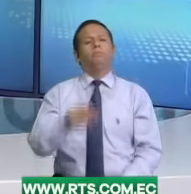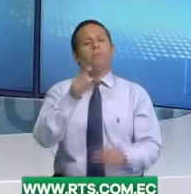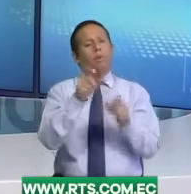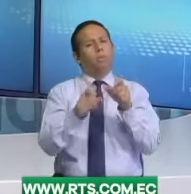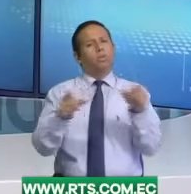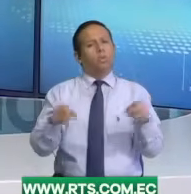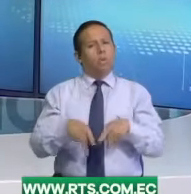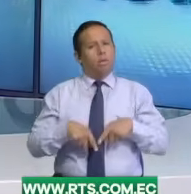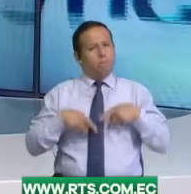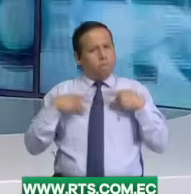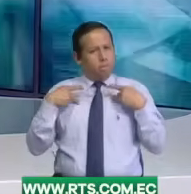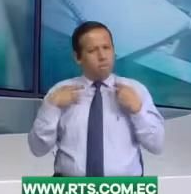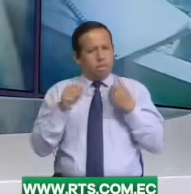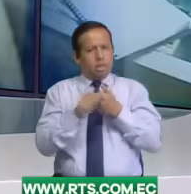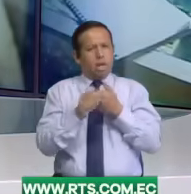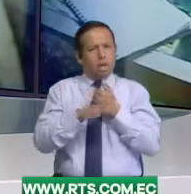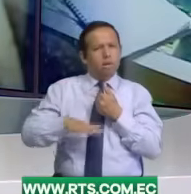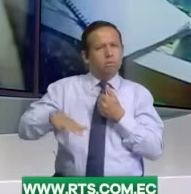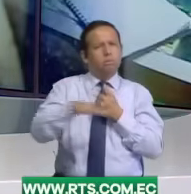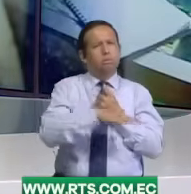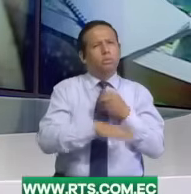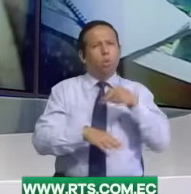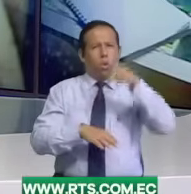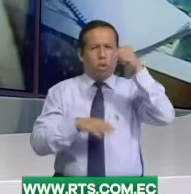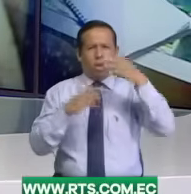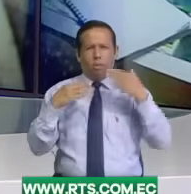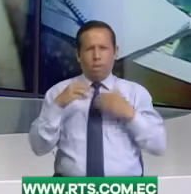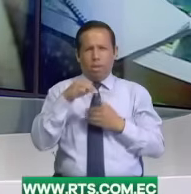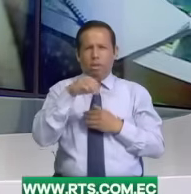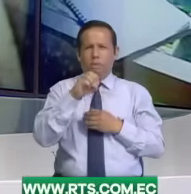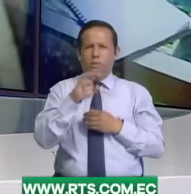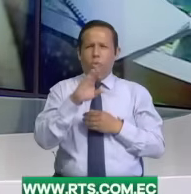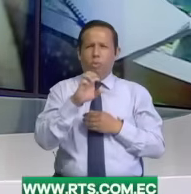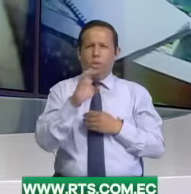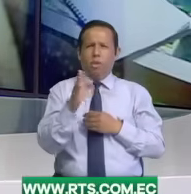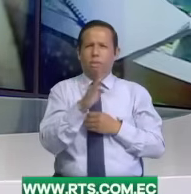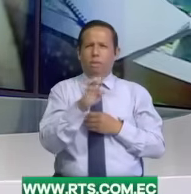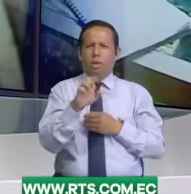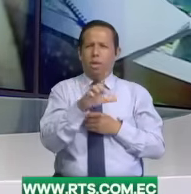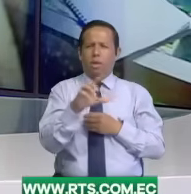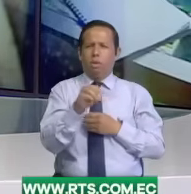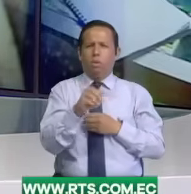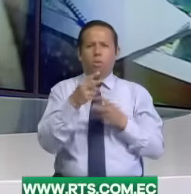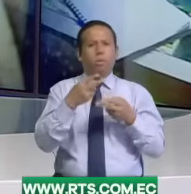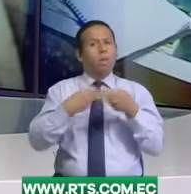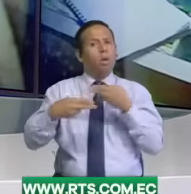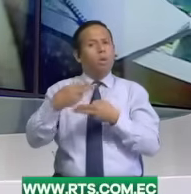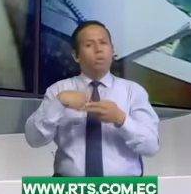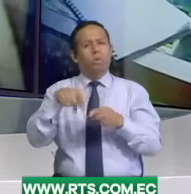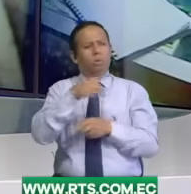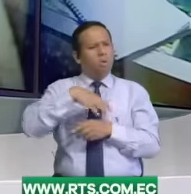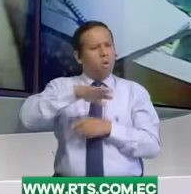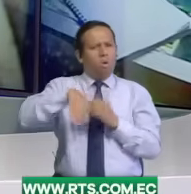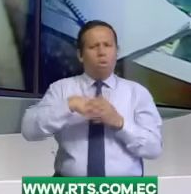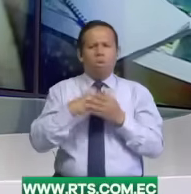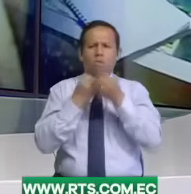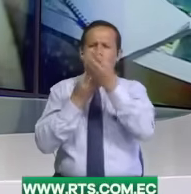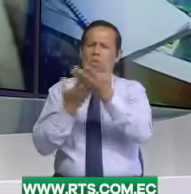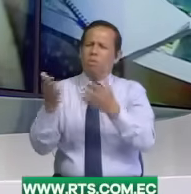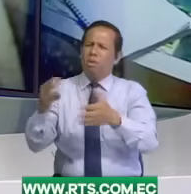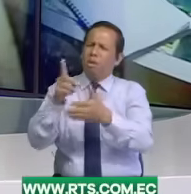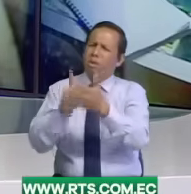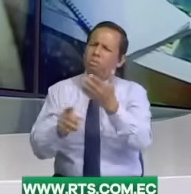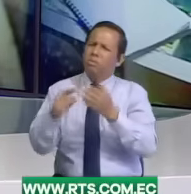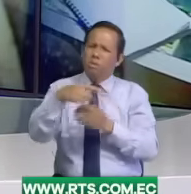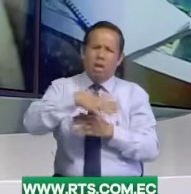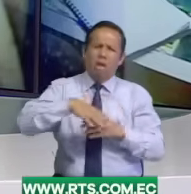Comerciantes y moradores del sector Montebello, al norte de Guayaquil, denuncian el incremento de actos extorsivos en la zona y exigen más